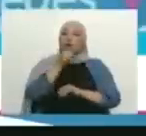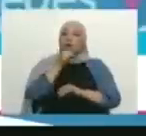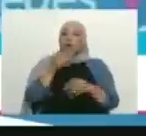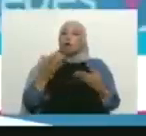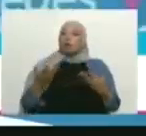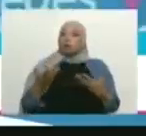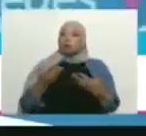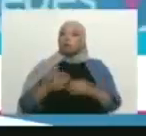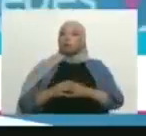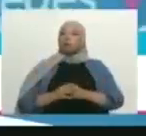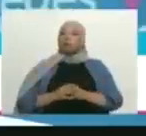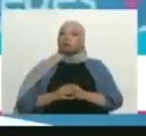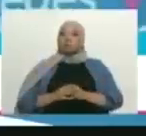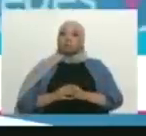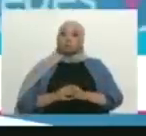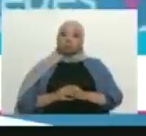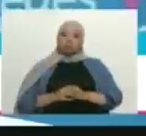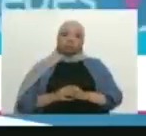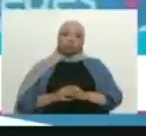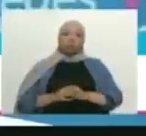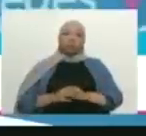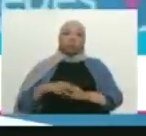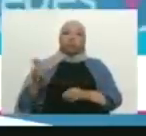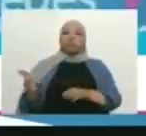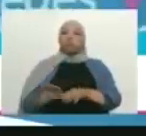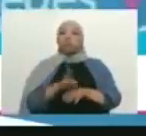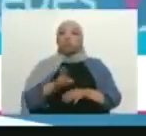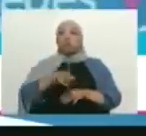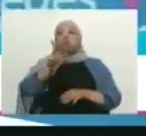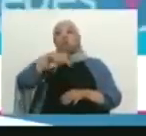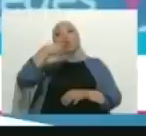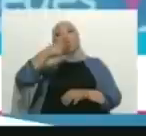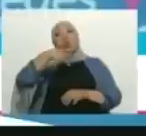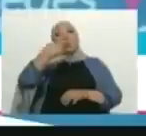sobre todo, fíjate, por el uso político